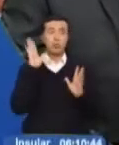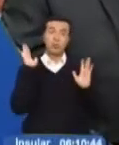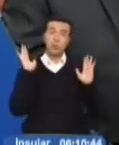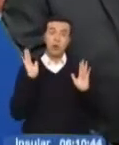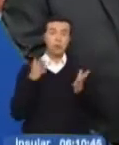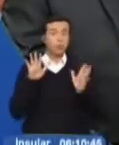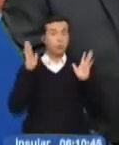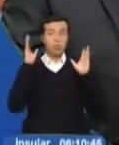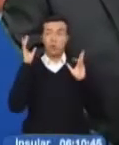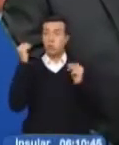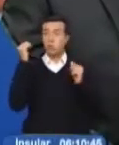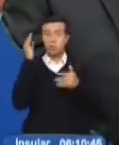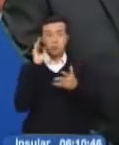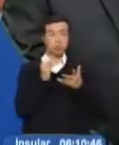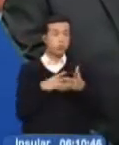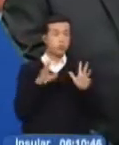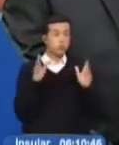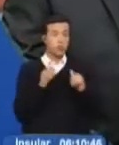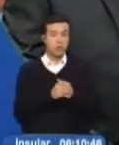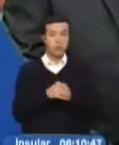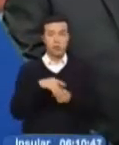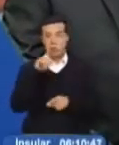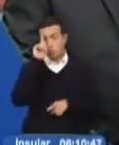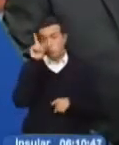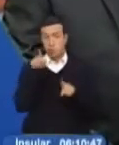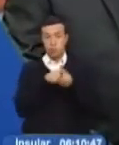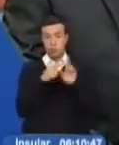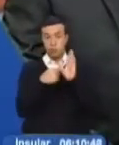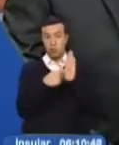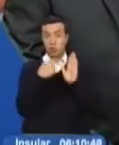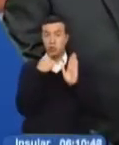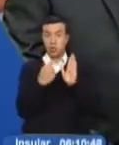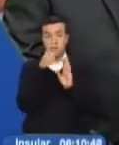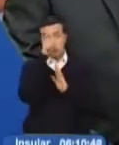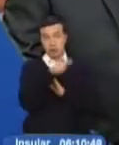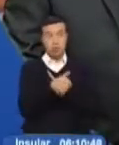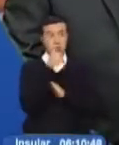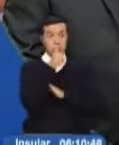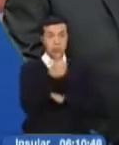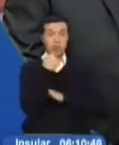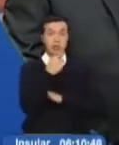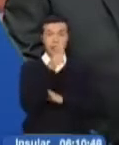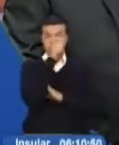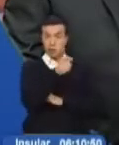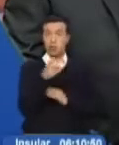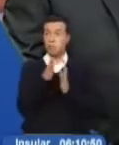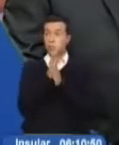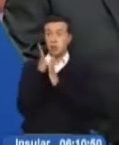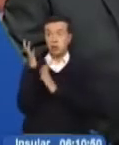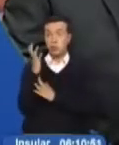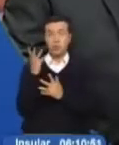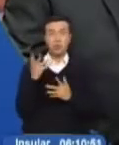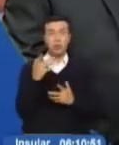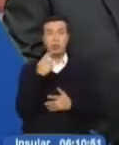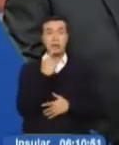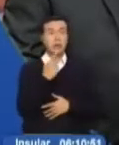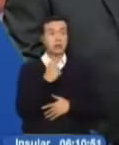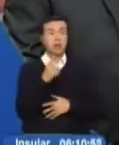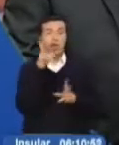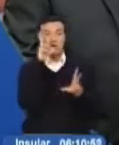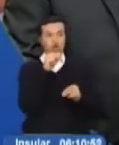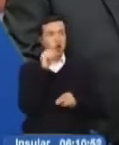habían en la disponibilidad presupuestaria pues el acuerdo dispone el momento en que la persona solicite jubilarse pues usted no puede